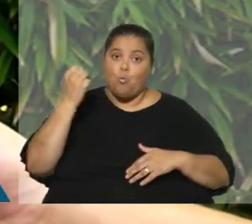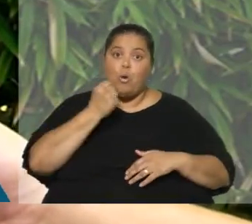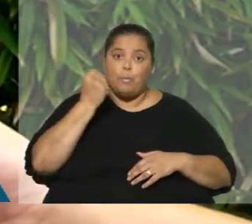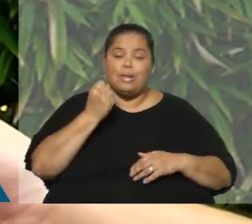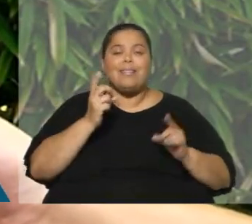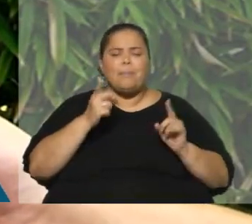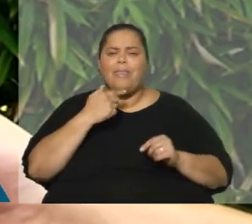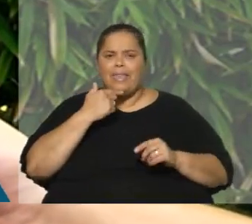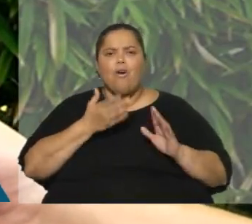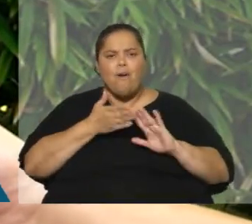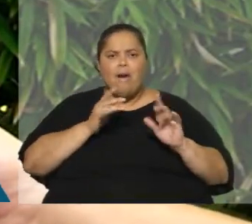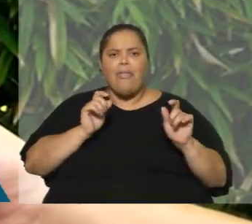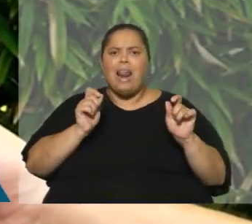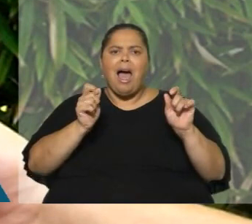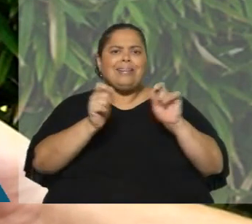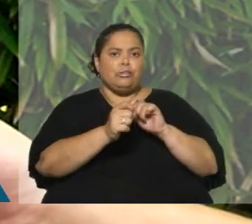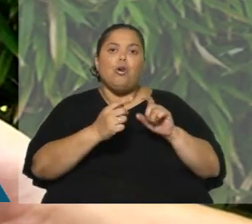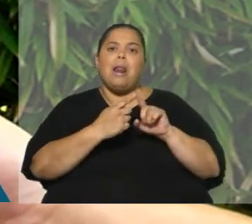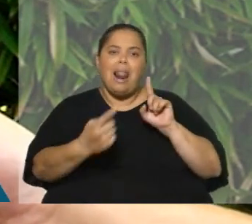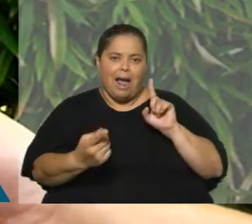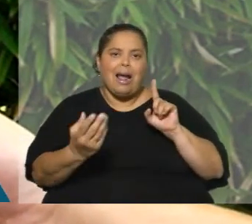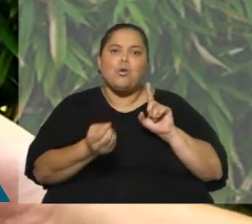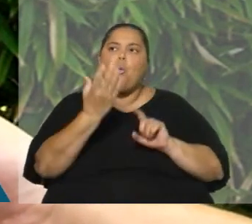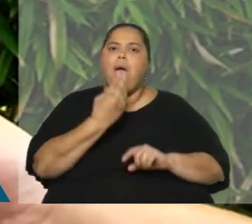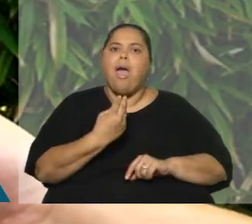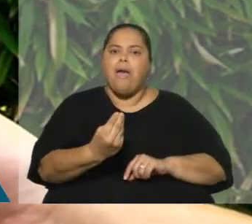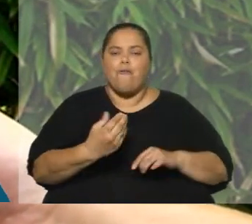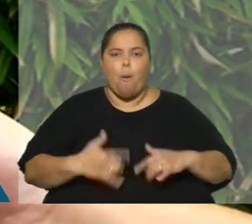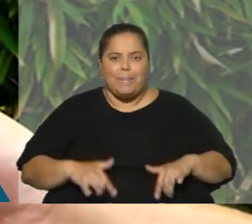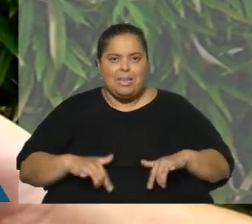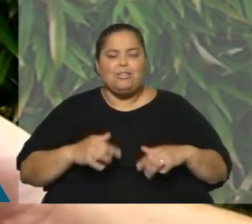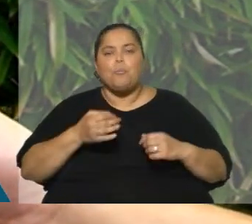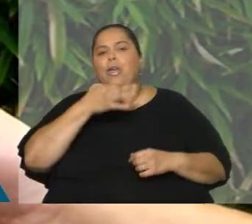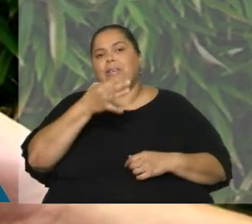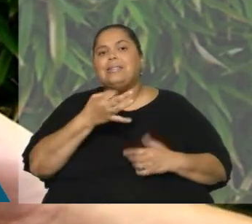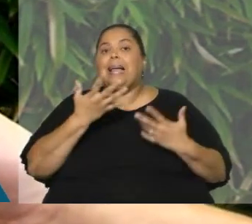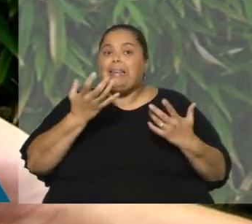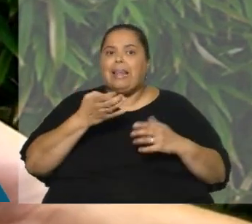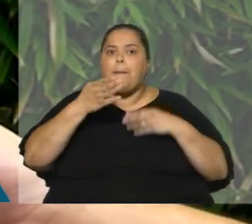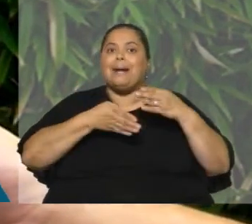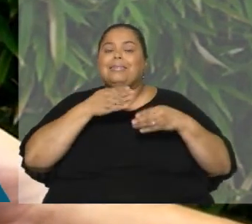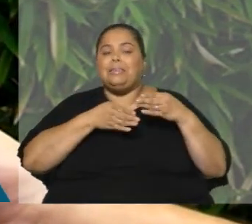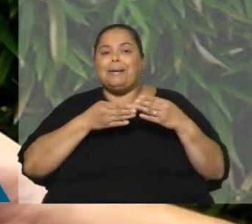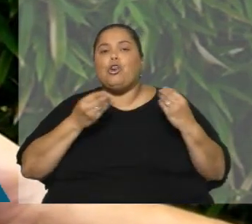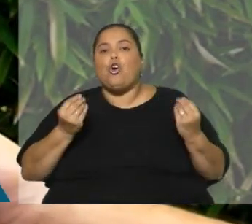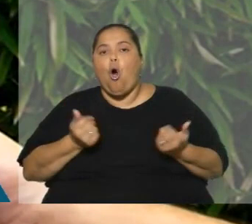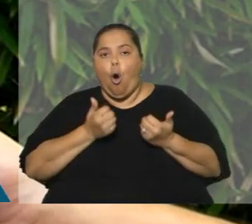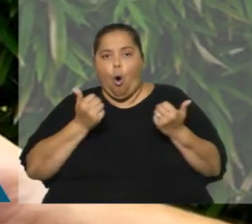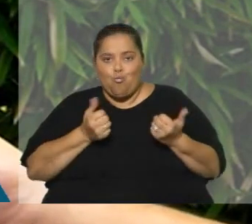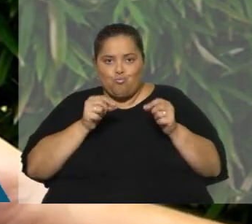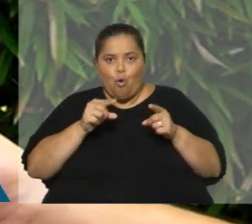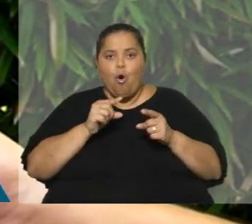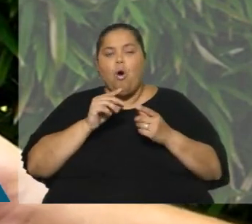transición larga con el nuevo ministro porque pretende participar en la implementación de